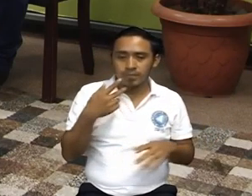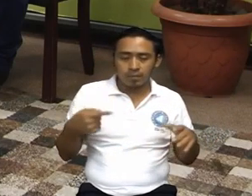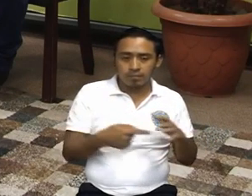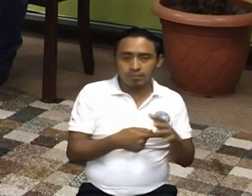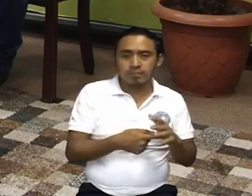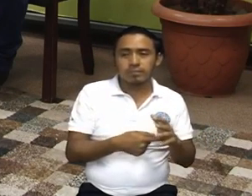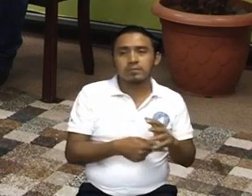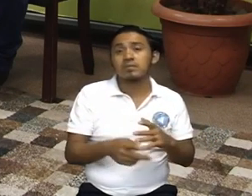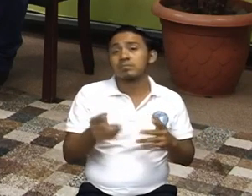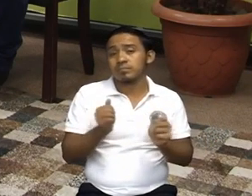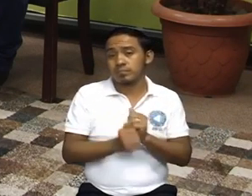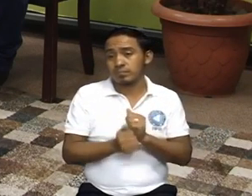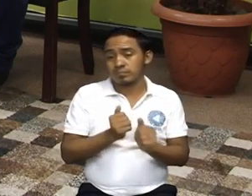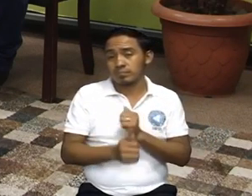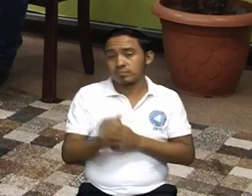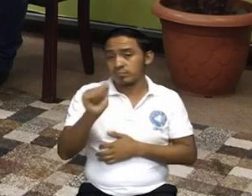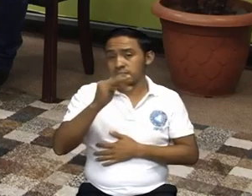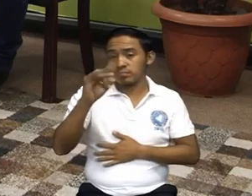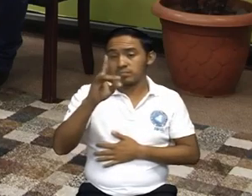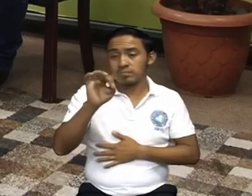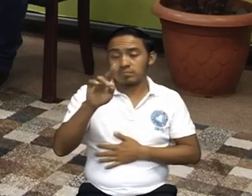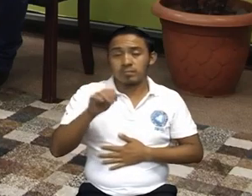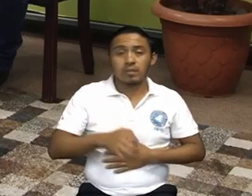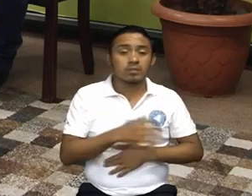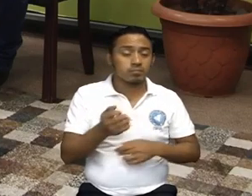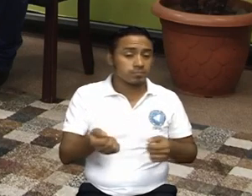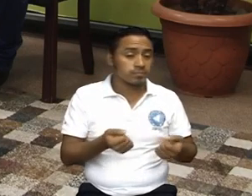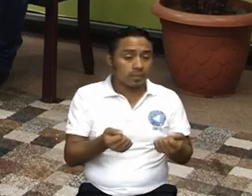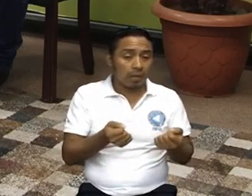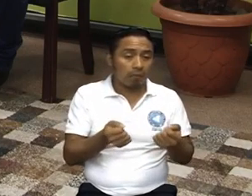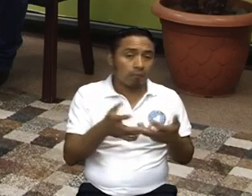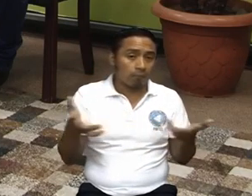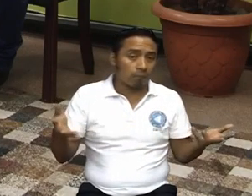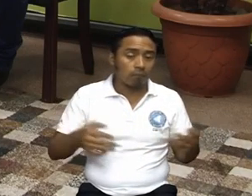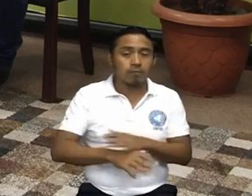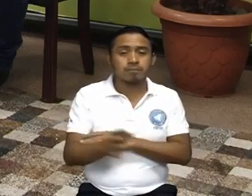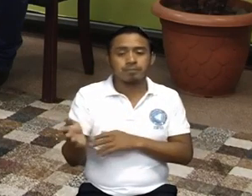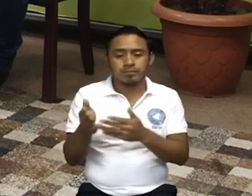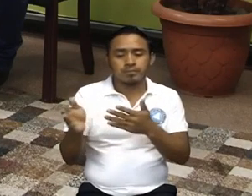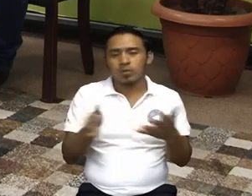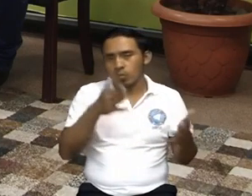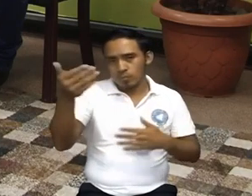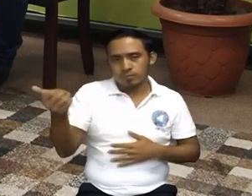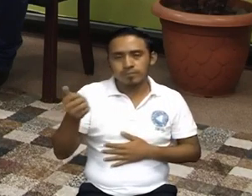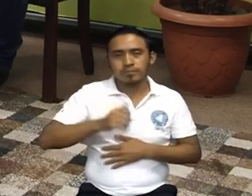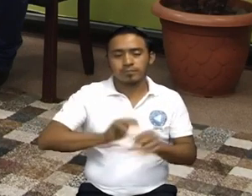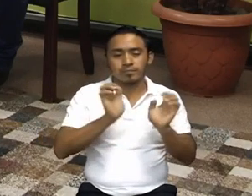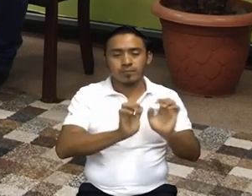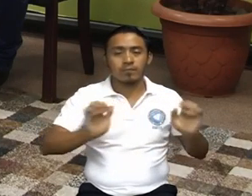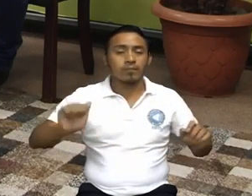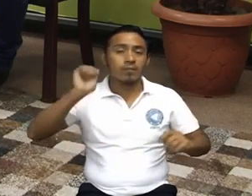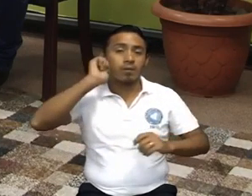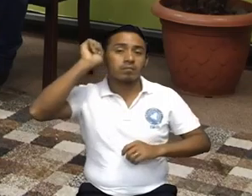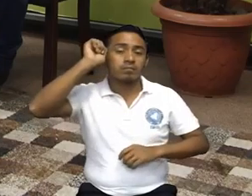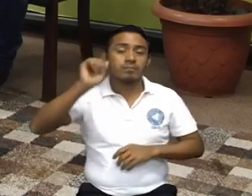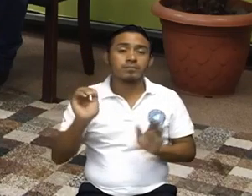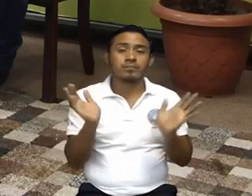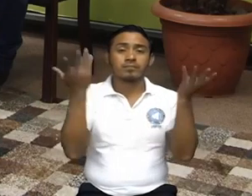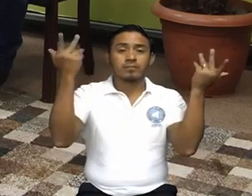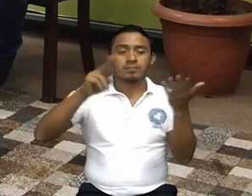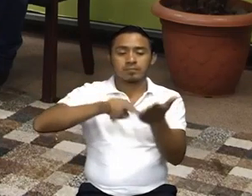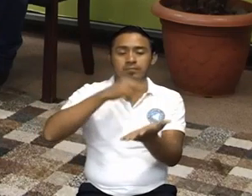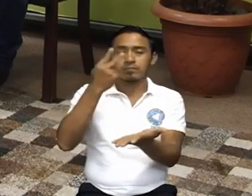pueden sufrir un accidente, ¿verdad? Igual por electrocución, ¿verdad? Otro accidente muy frecuente, tanto en los niños como en los adultos mayores, es las